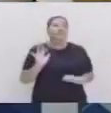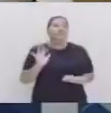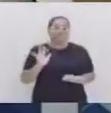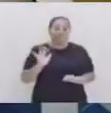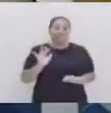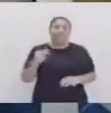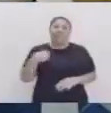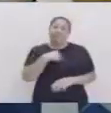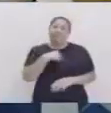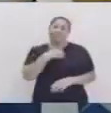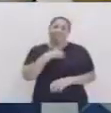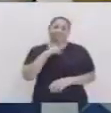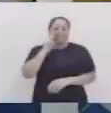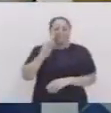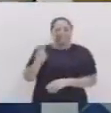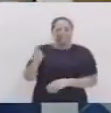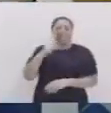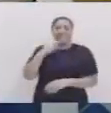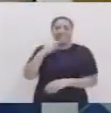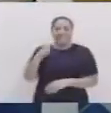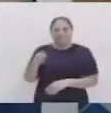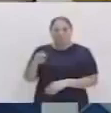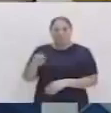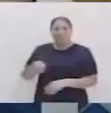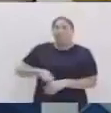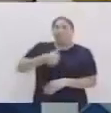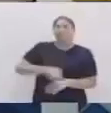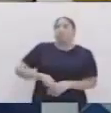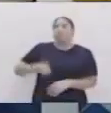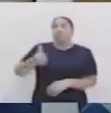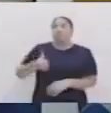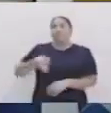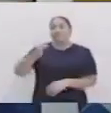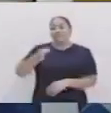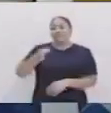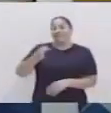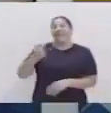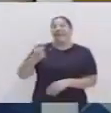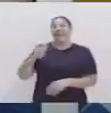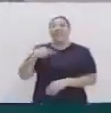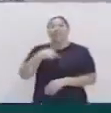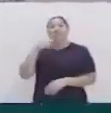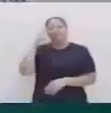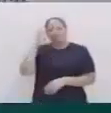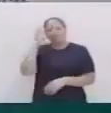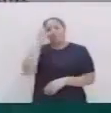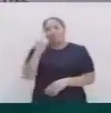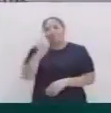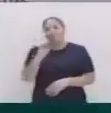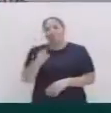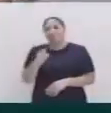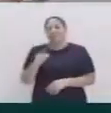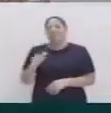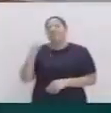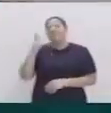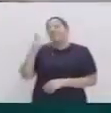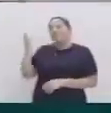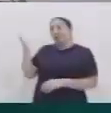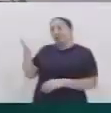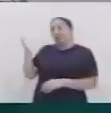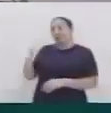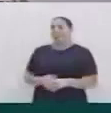querer observar los resultados de lanzar las dos monedas, podemos observar acá lo